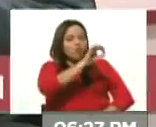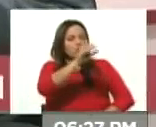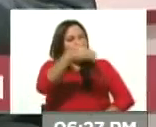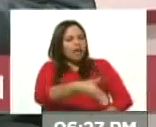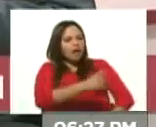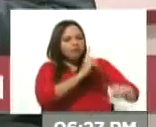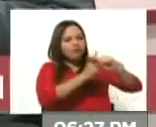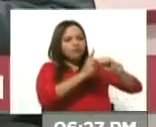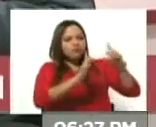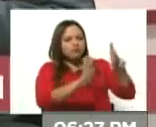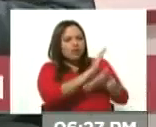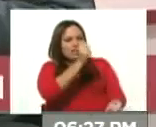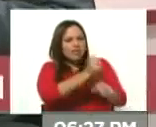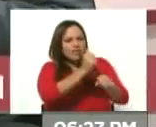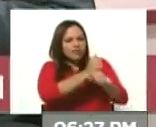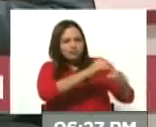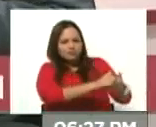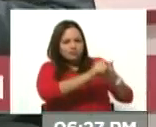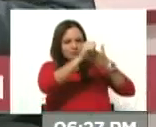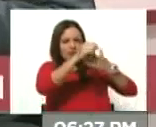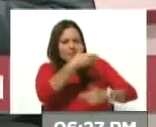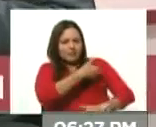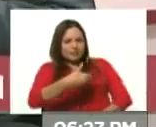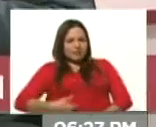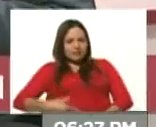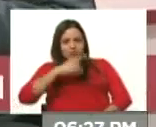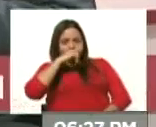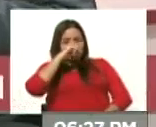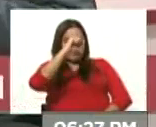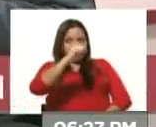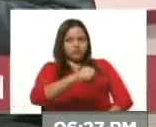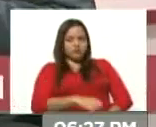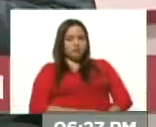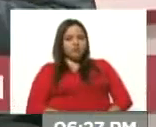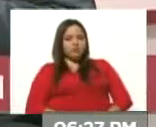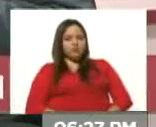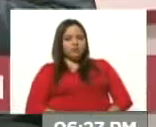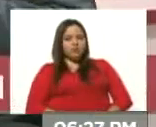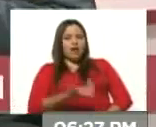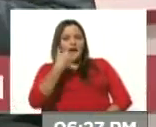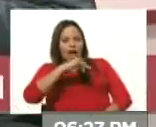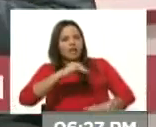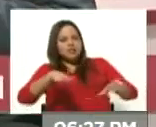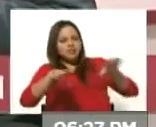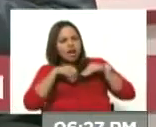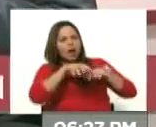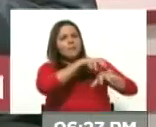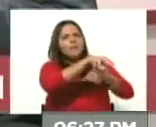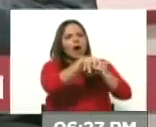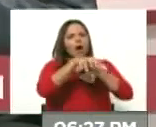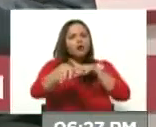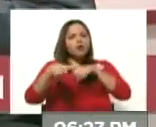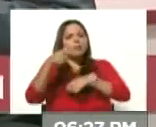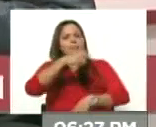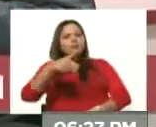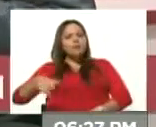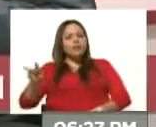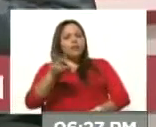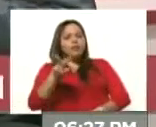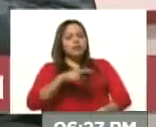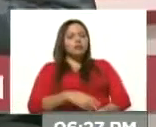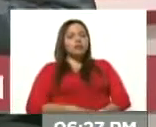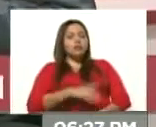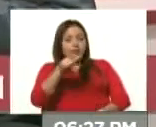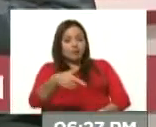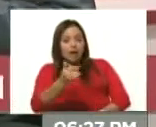de la gestión el liderazgo del presidente nicolás maduro gracias reconocidos por la mayoría de los venezolanos e incluso